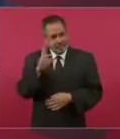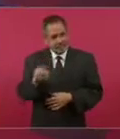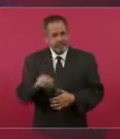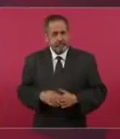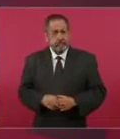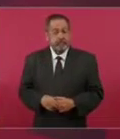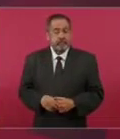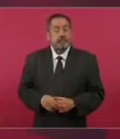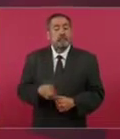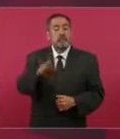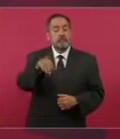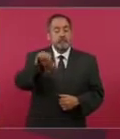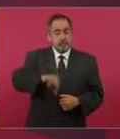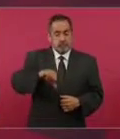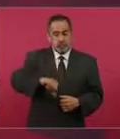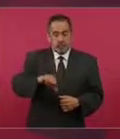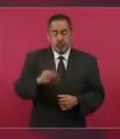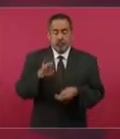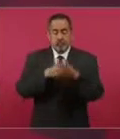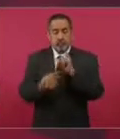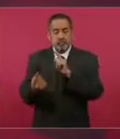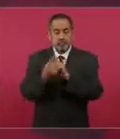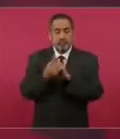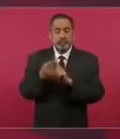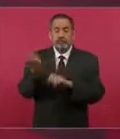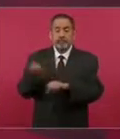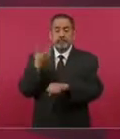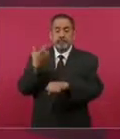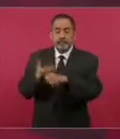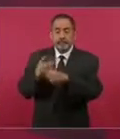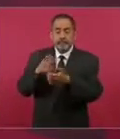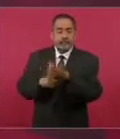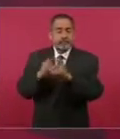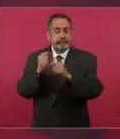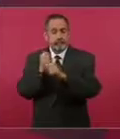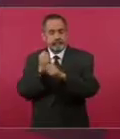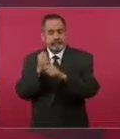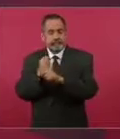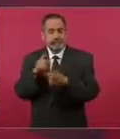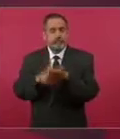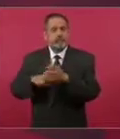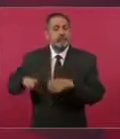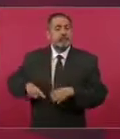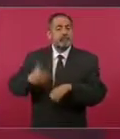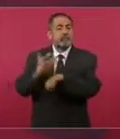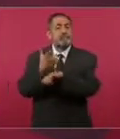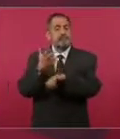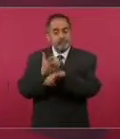Hoy voy a recibir al secretario de Transporte del gobierno de Estados Unidos.